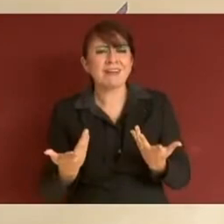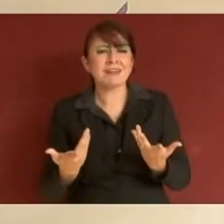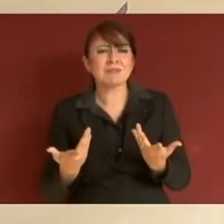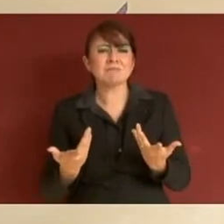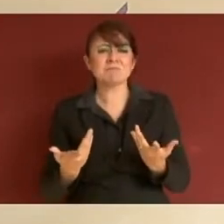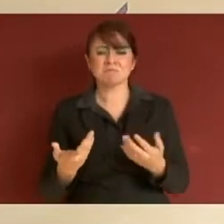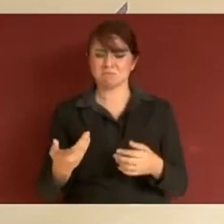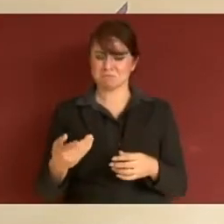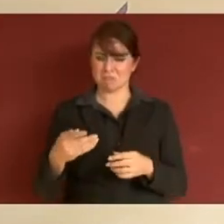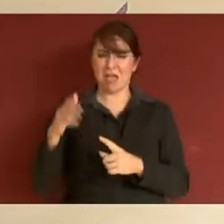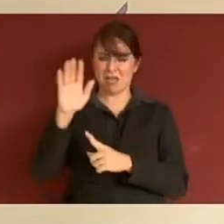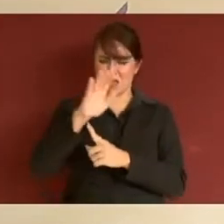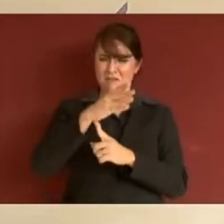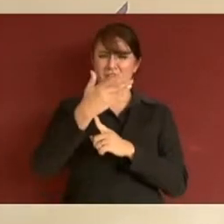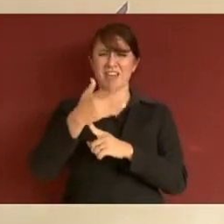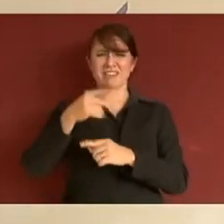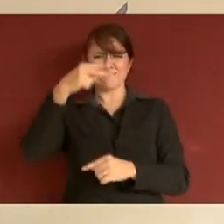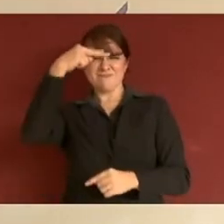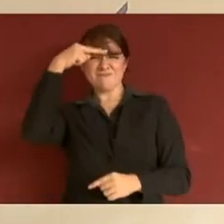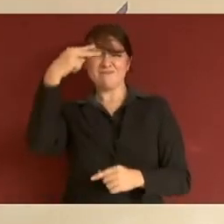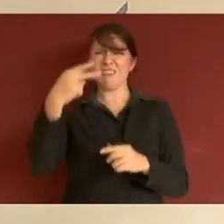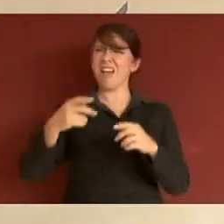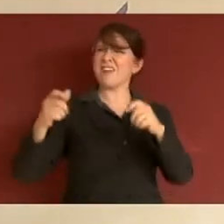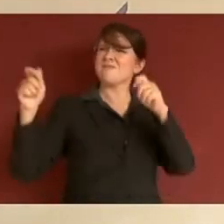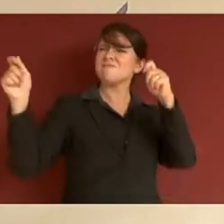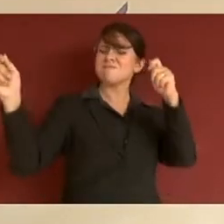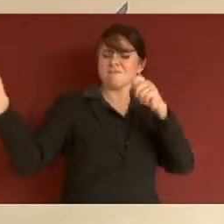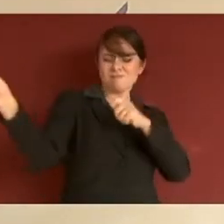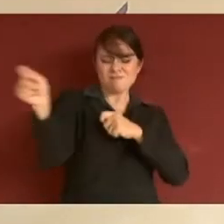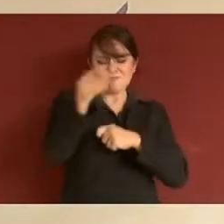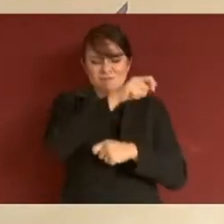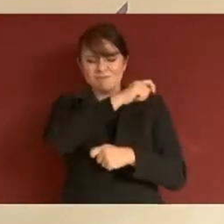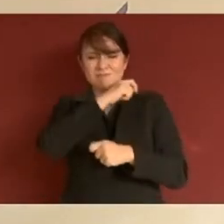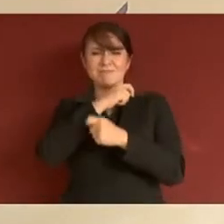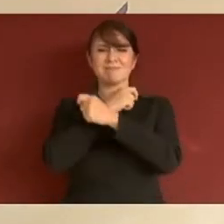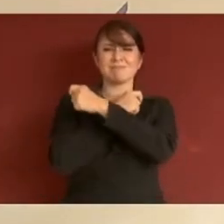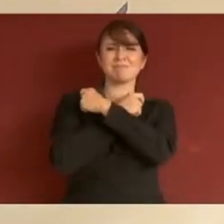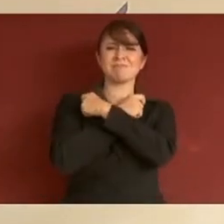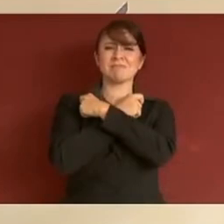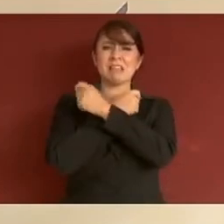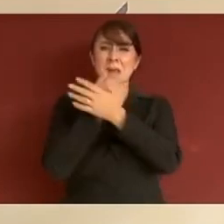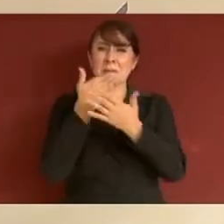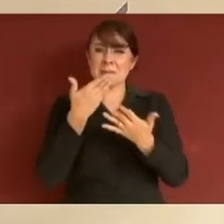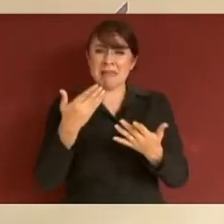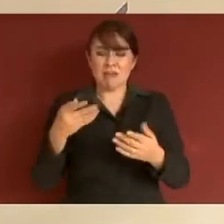agarraron la bandera de México y se envolvieron en la bandera de México.